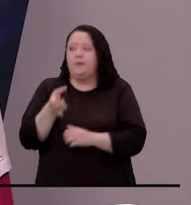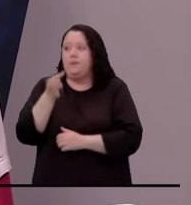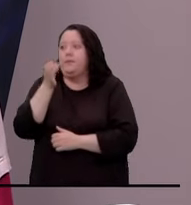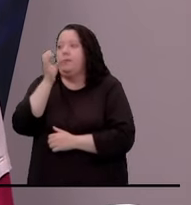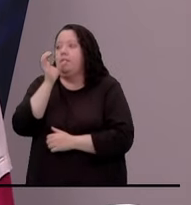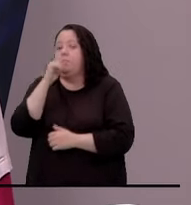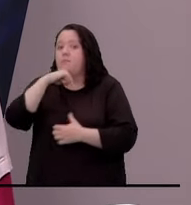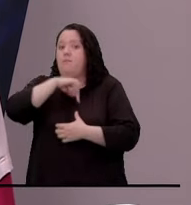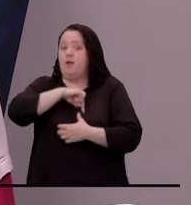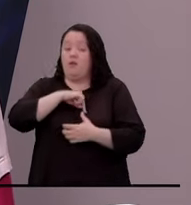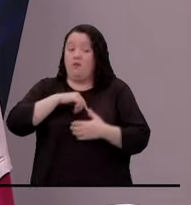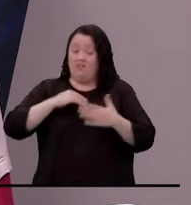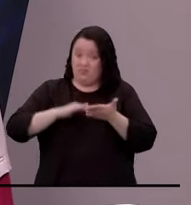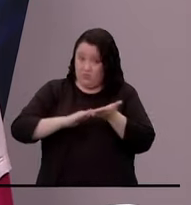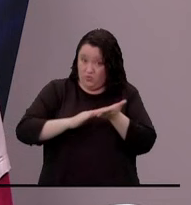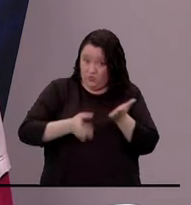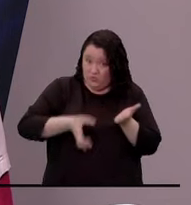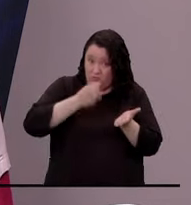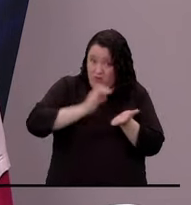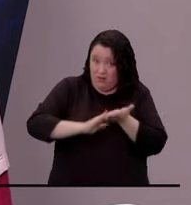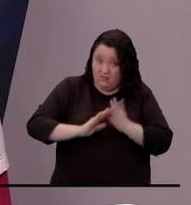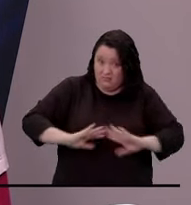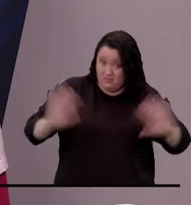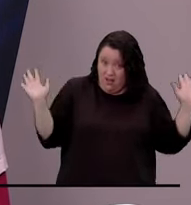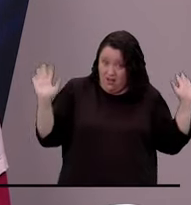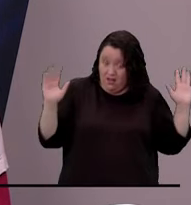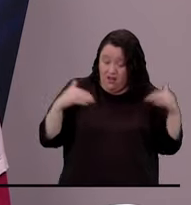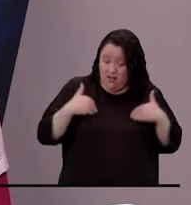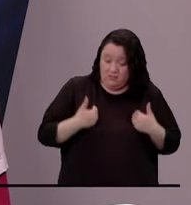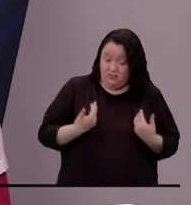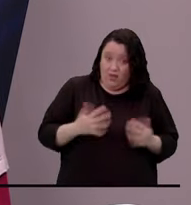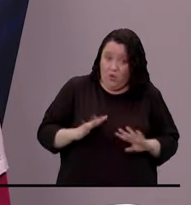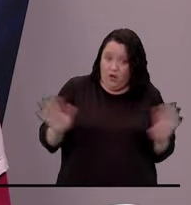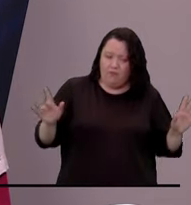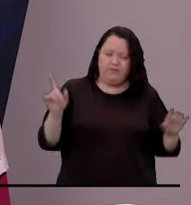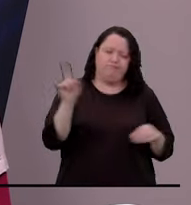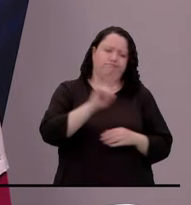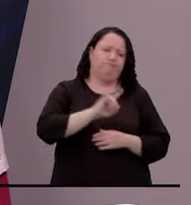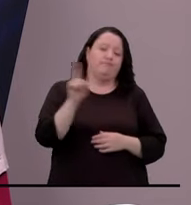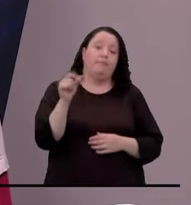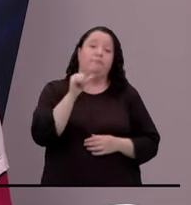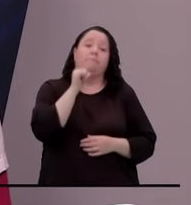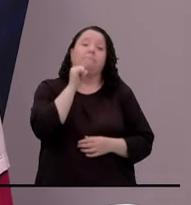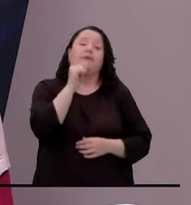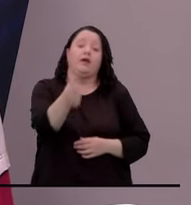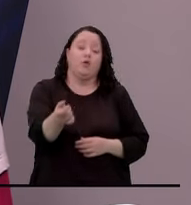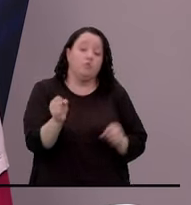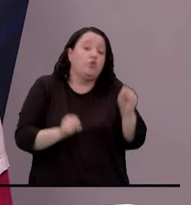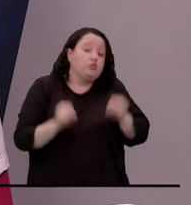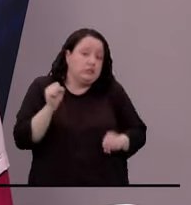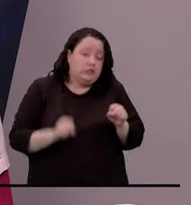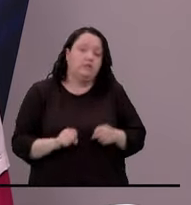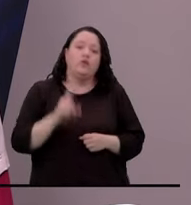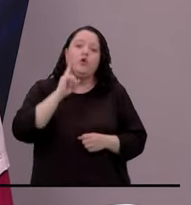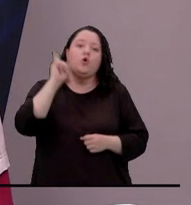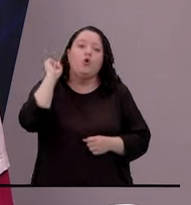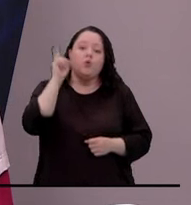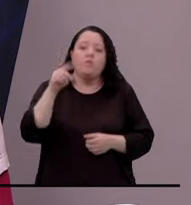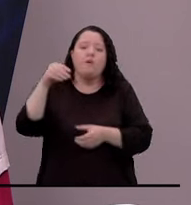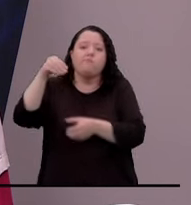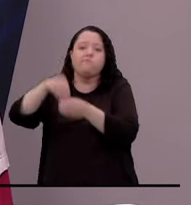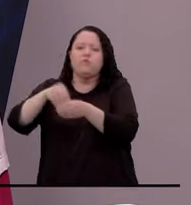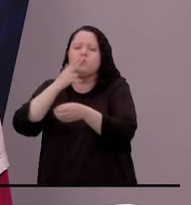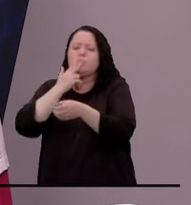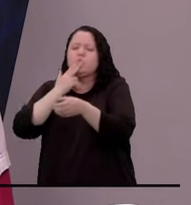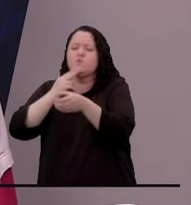no se soluciona con una bebida estimulante. Incluso puede pasar lo contrario, debido a que suelen tener un alto contenido de